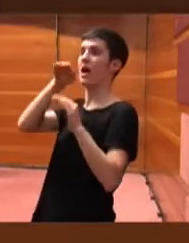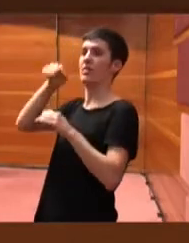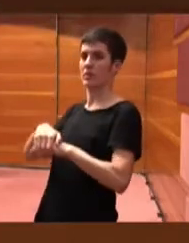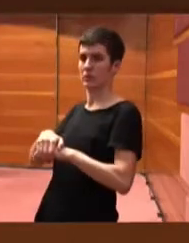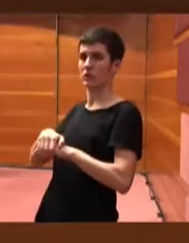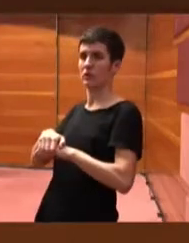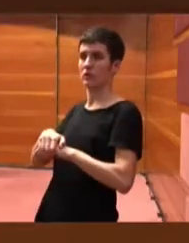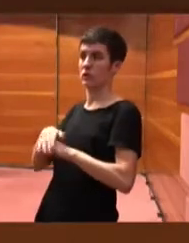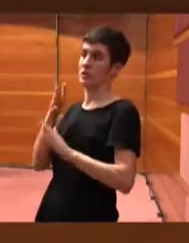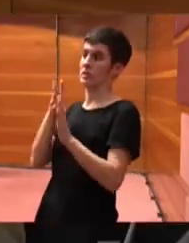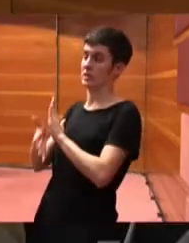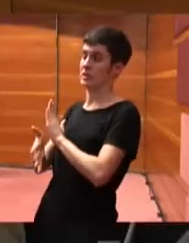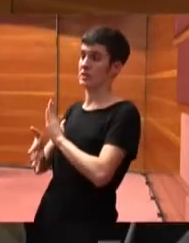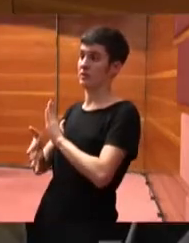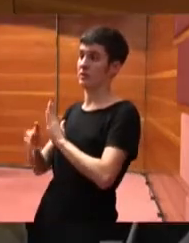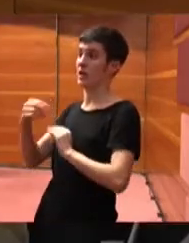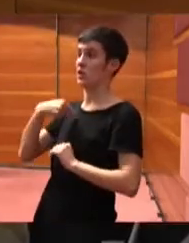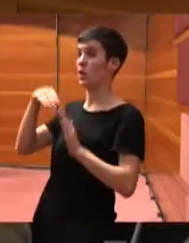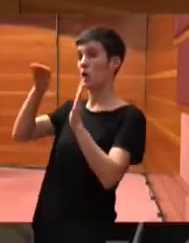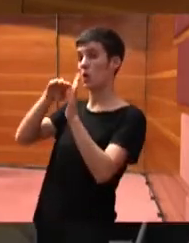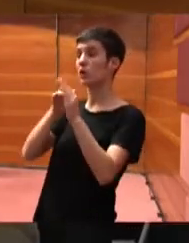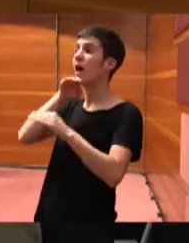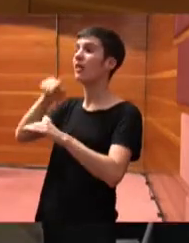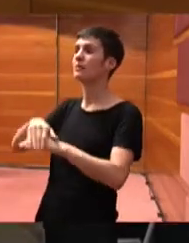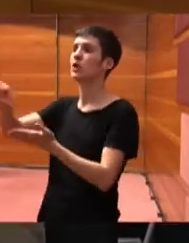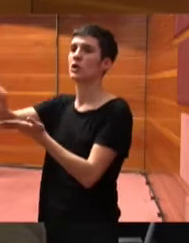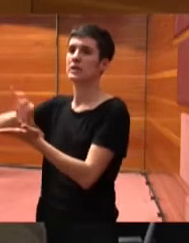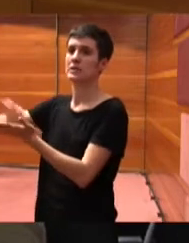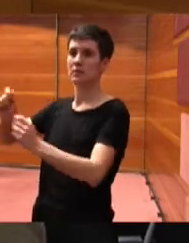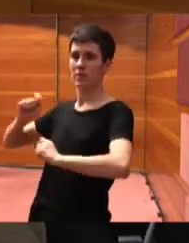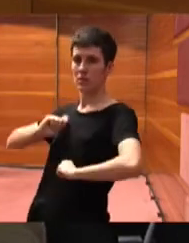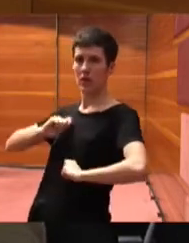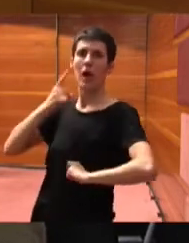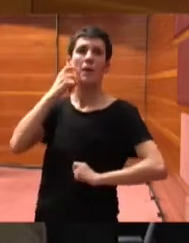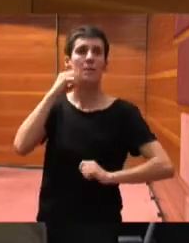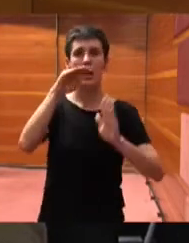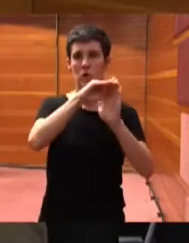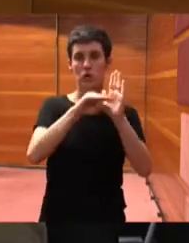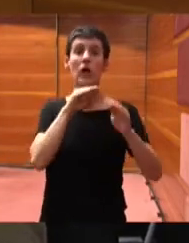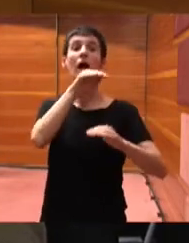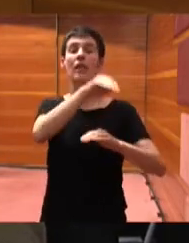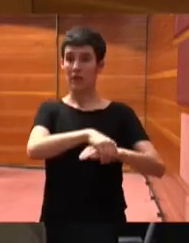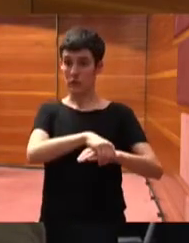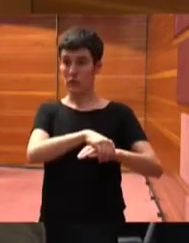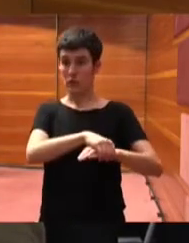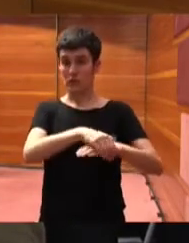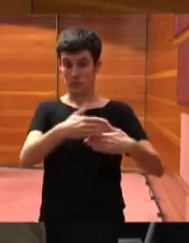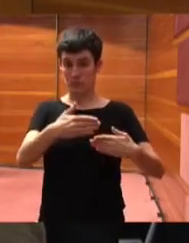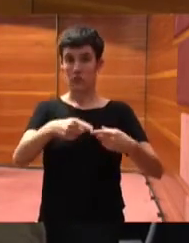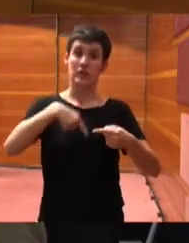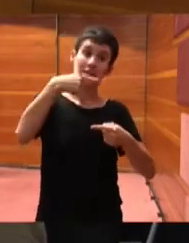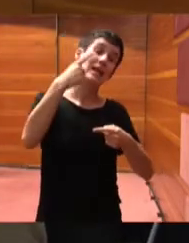las condiciones de Facebook, Facebook me presta un servicio. Yo acepto las condiciones del banco y a cambio de prestarme ese servicio, o sea, a cambio de